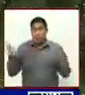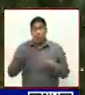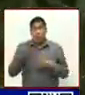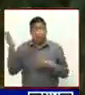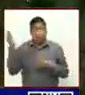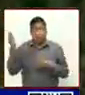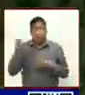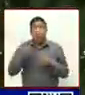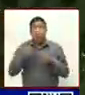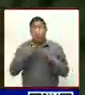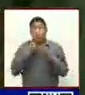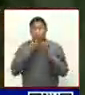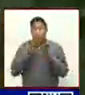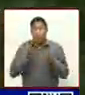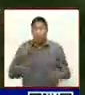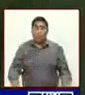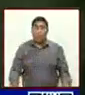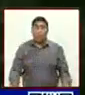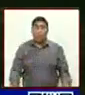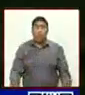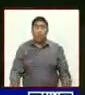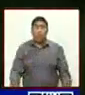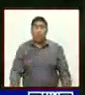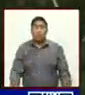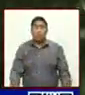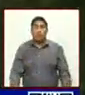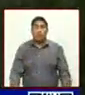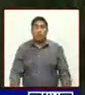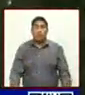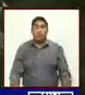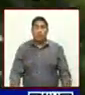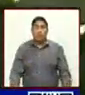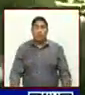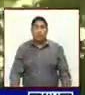estas puedan darnos en los próximos días.